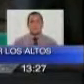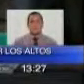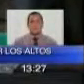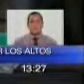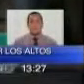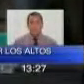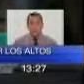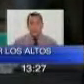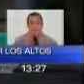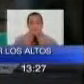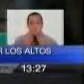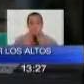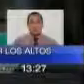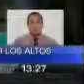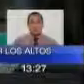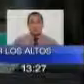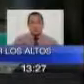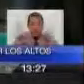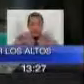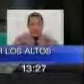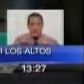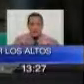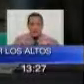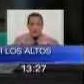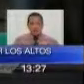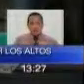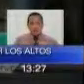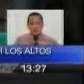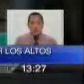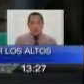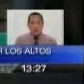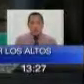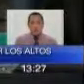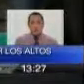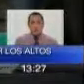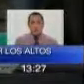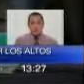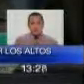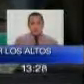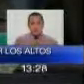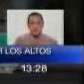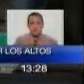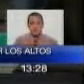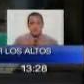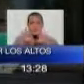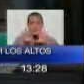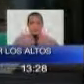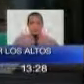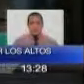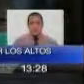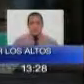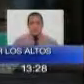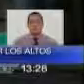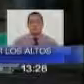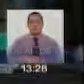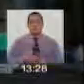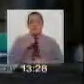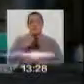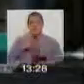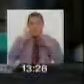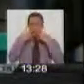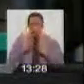el pronunciamiento de un radiólogo norteamericano que realizó un examen a